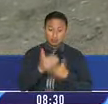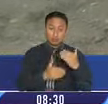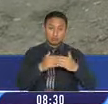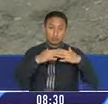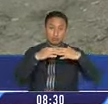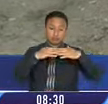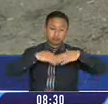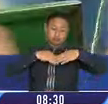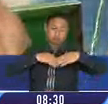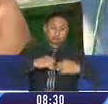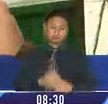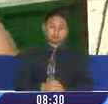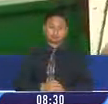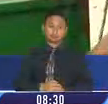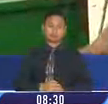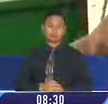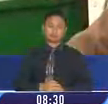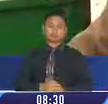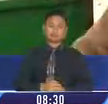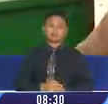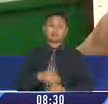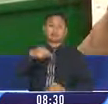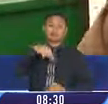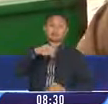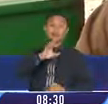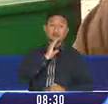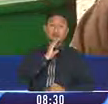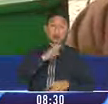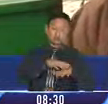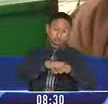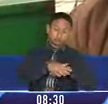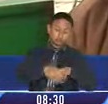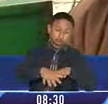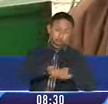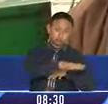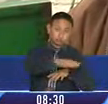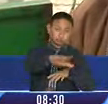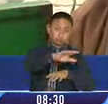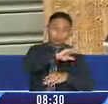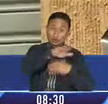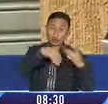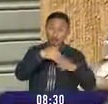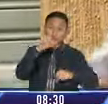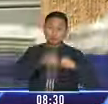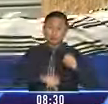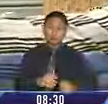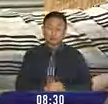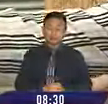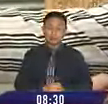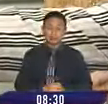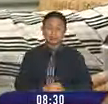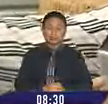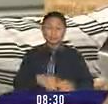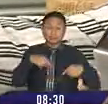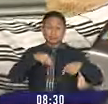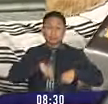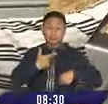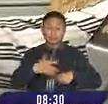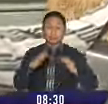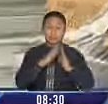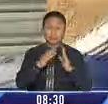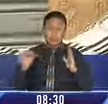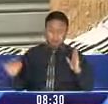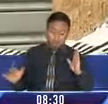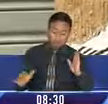originado baches. Mucha agua se baja para acá abajo, todo eso, y está dañándose, está el asfalto ahí. Comienza a venir la humedad para acá y nos